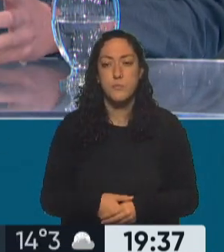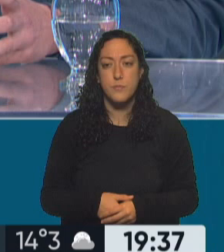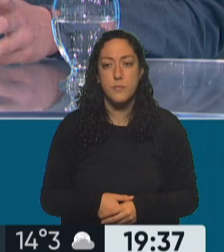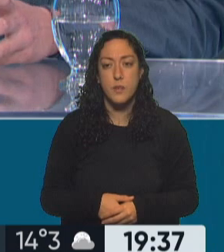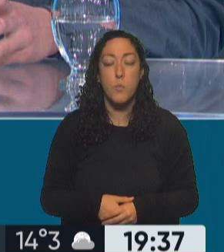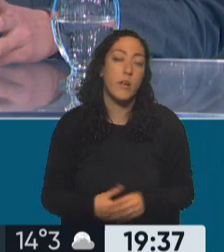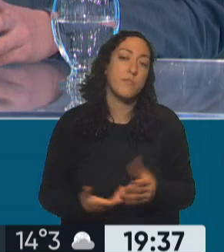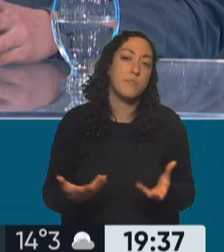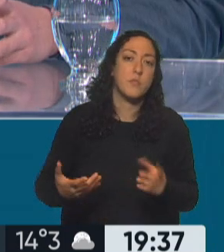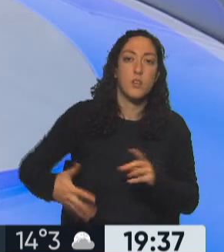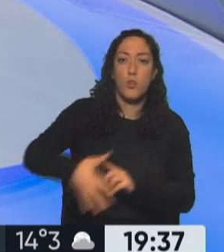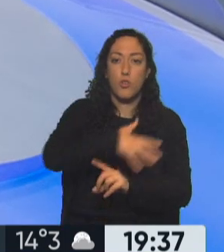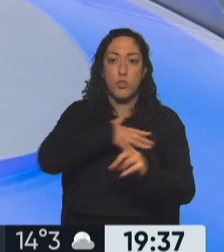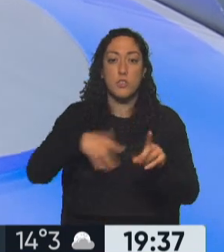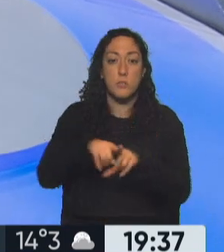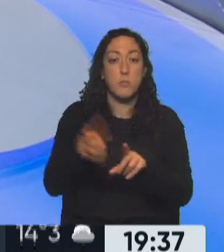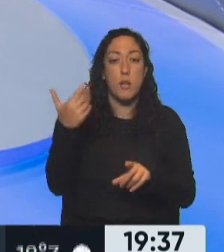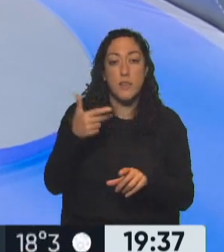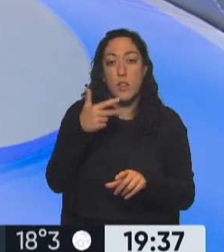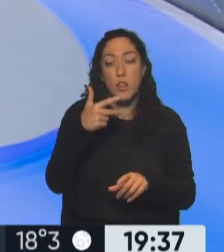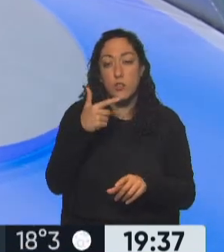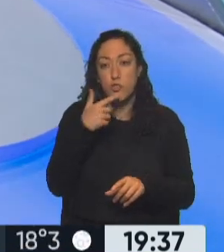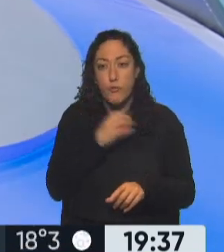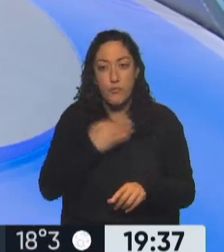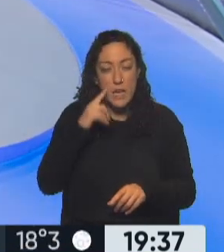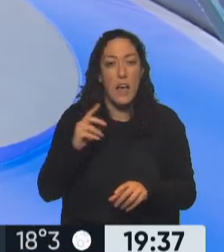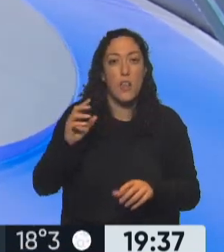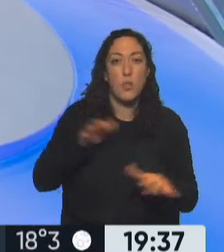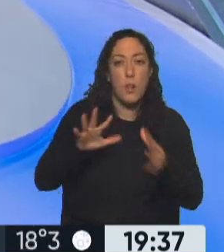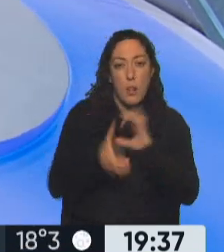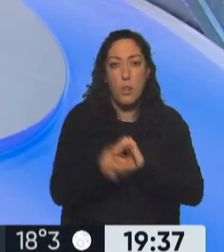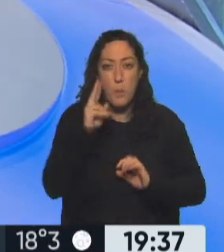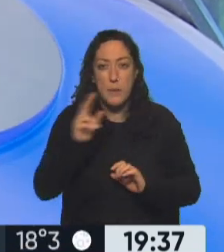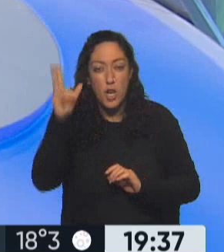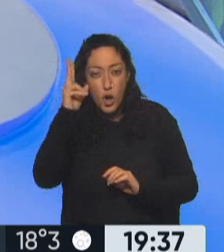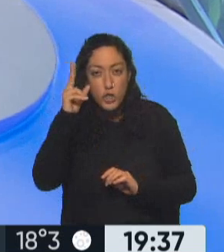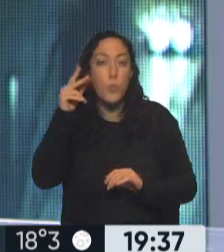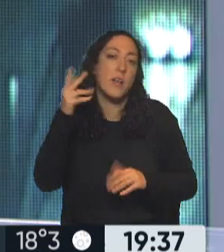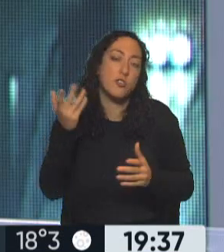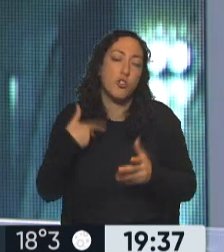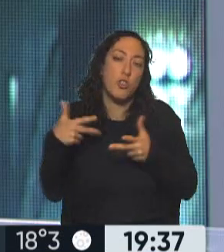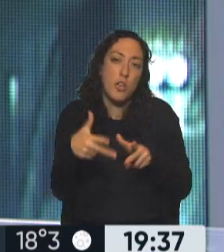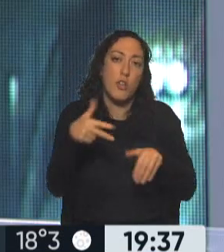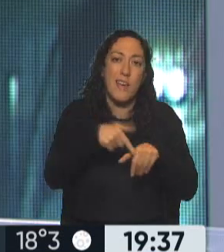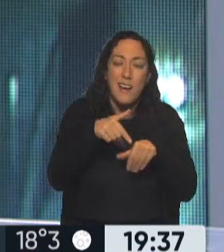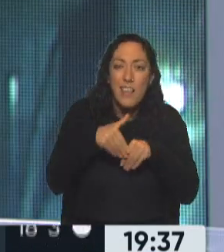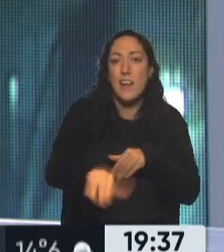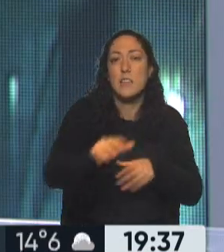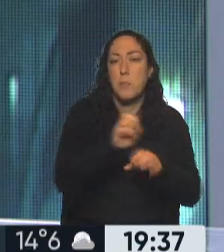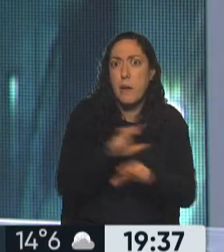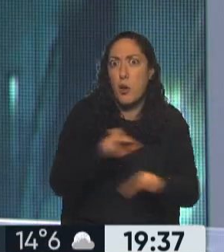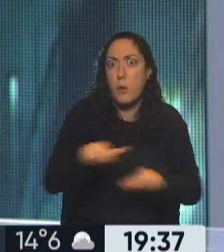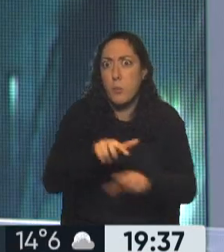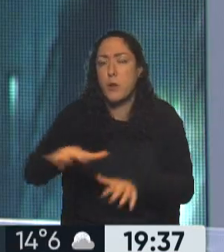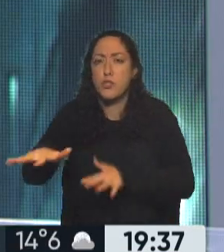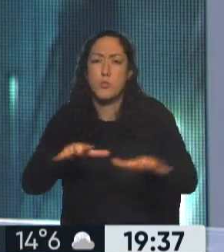del contexto un poco. Sofía preguntaba sobre la crisis 2008 y yo lo que intento decir ahí es que uno puede trazar a partir de ahí un malestar que va creciendo y que